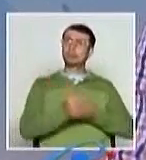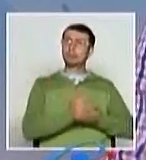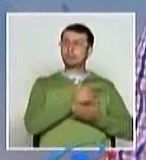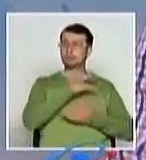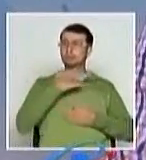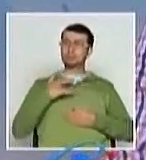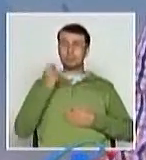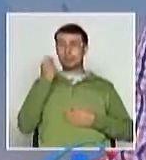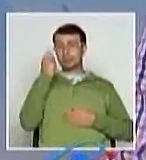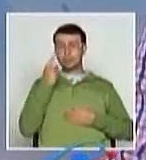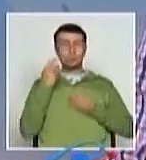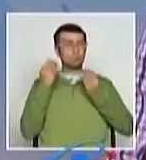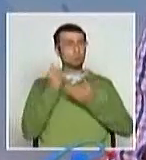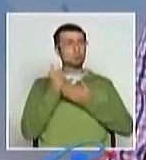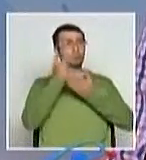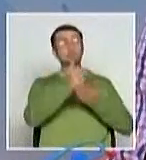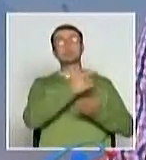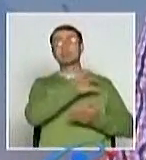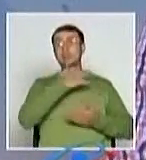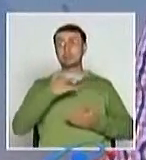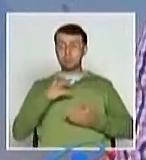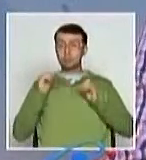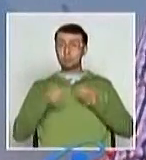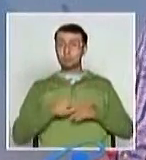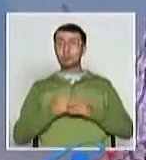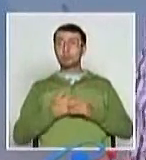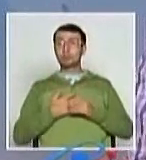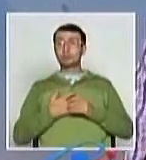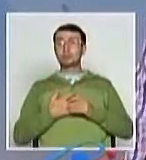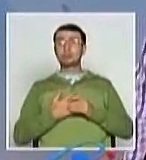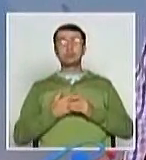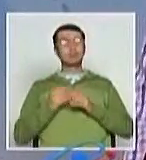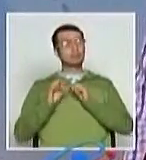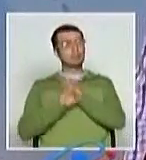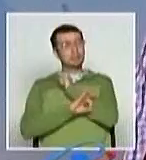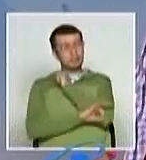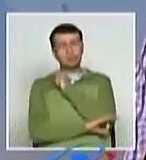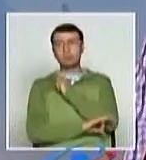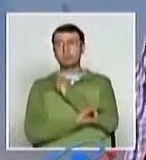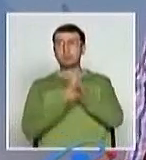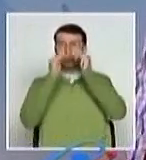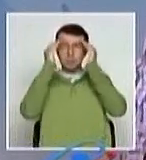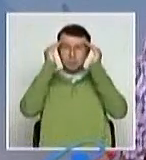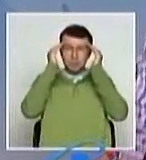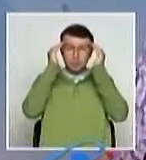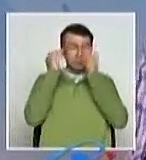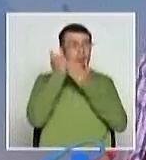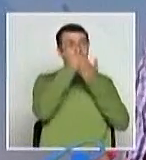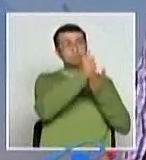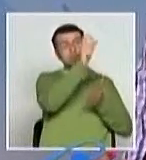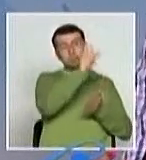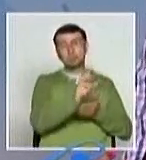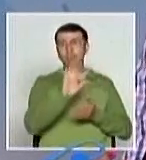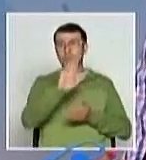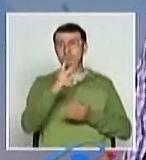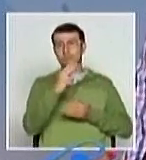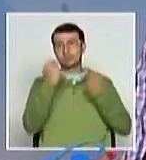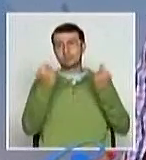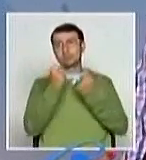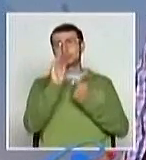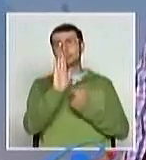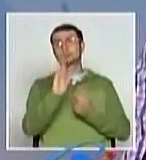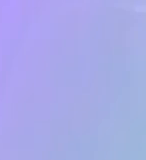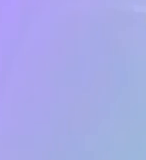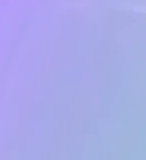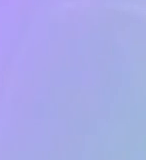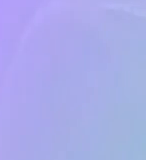terapéuticas que pueden presentarse en el campo de la psicoterapia o de la psicología clínica en los pacientes después de este corte comerciales ya